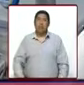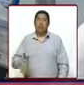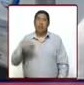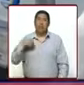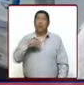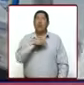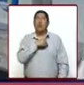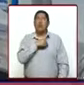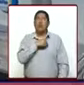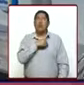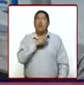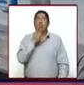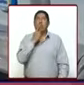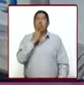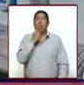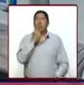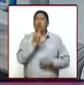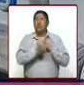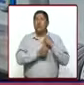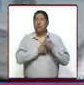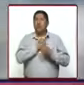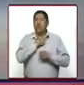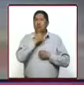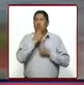Nosotros, la gente, no es lo que sufrimos, ¿no?